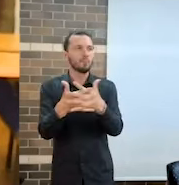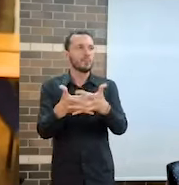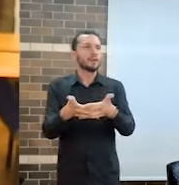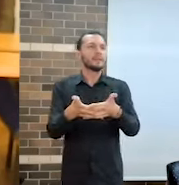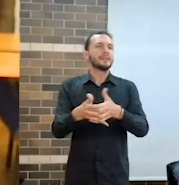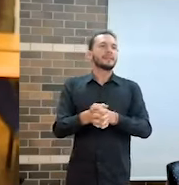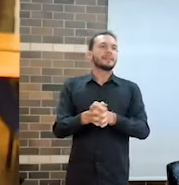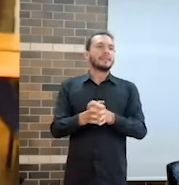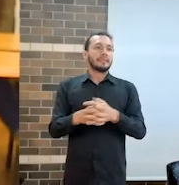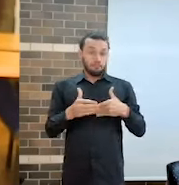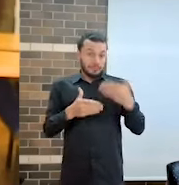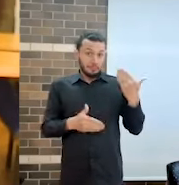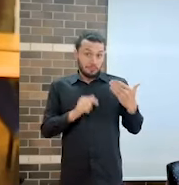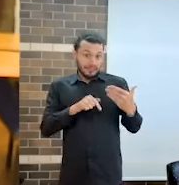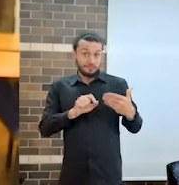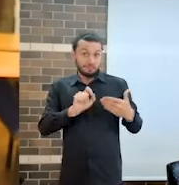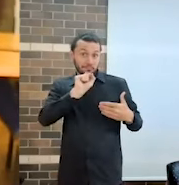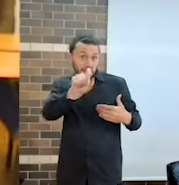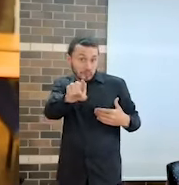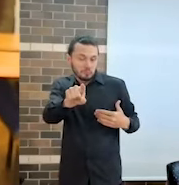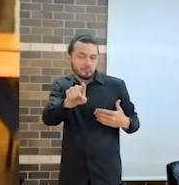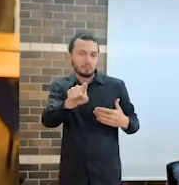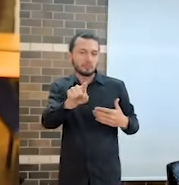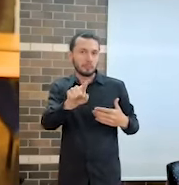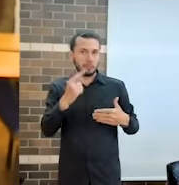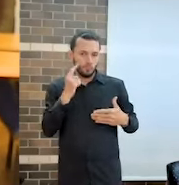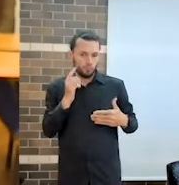esa primera pregunta?